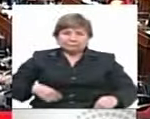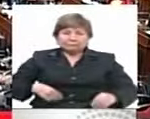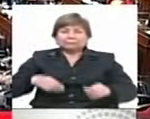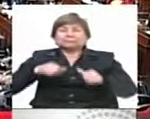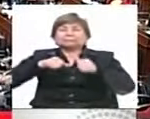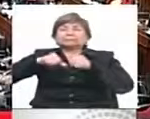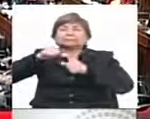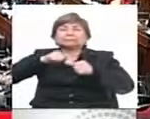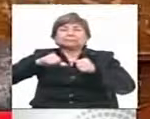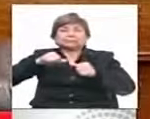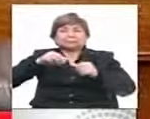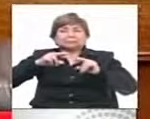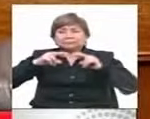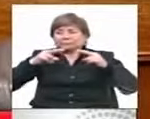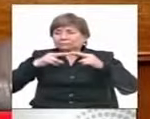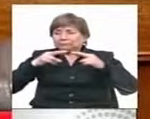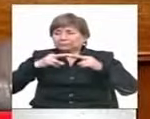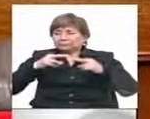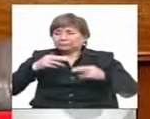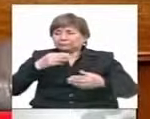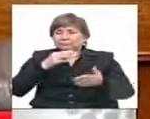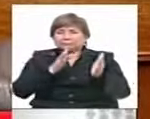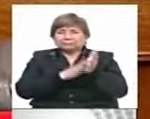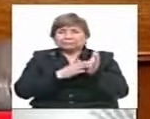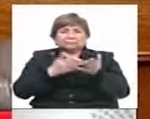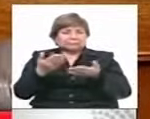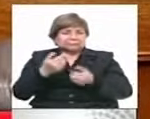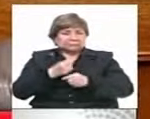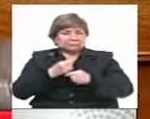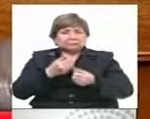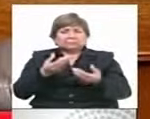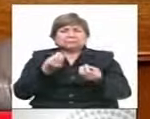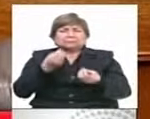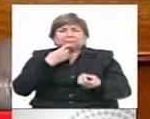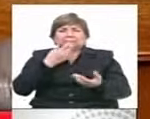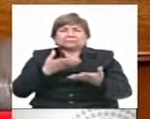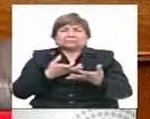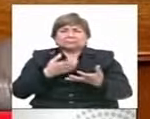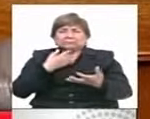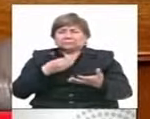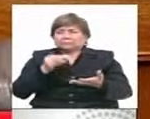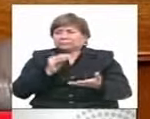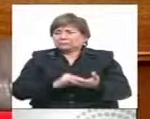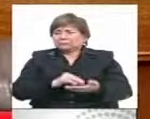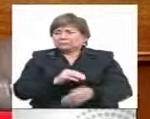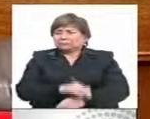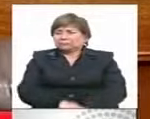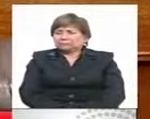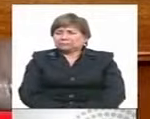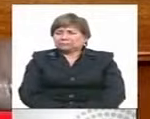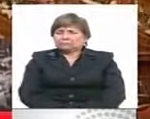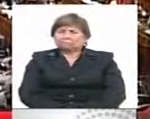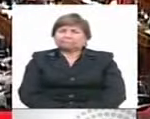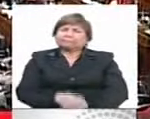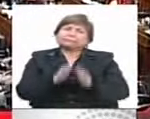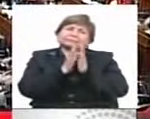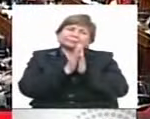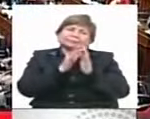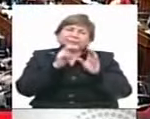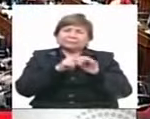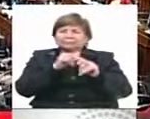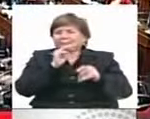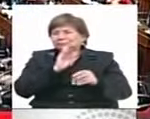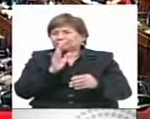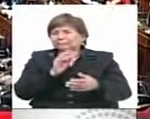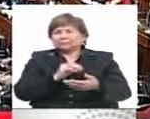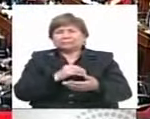relacionado a una red criminal, ha sido defensor, ¿qué más voy a decir? ¿O qué quiere que yo repita? Señor congresista, por favor, se le conmina que retire esa frase.